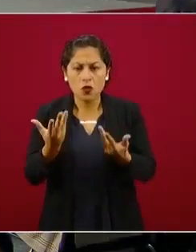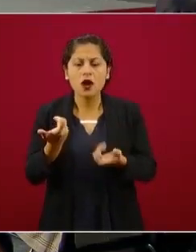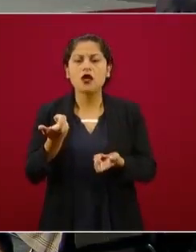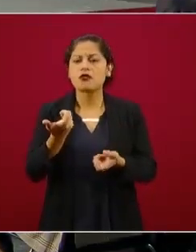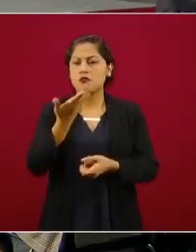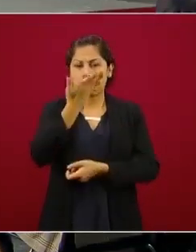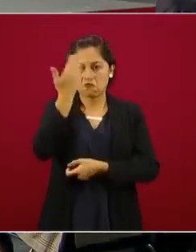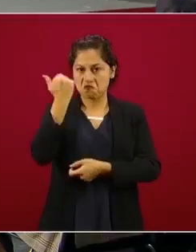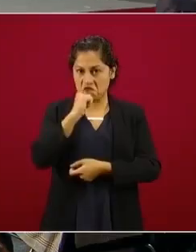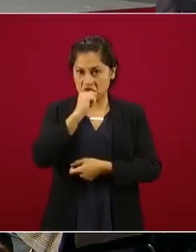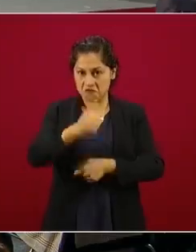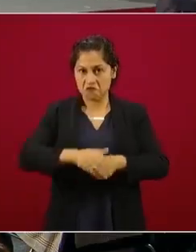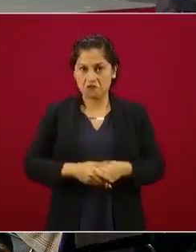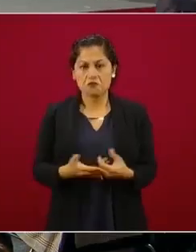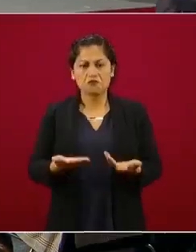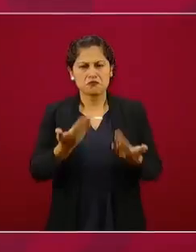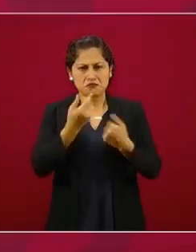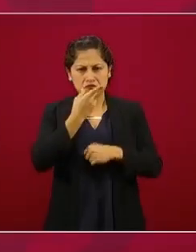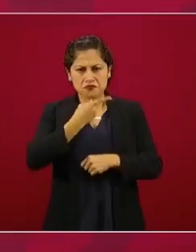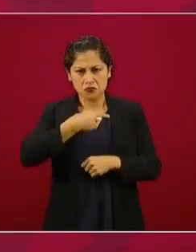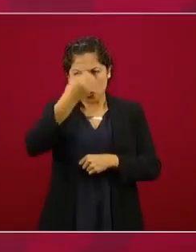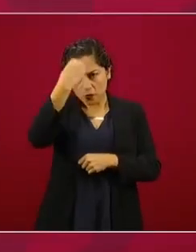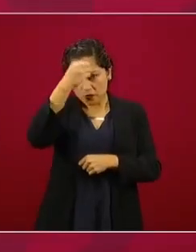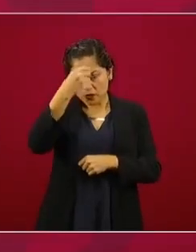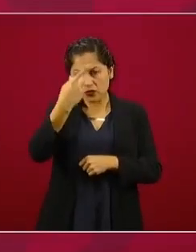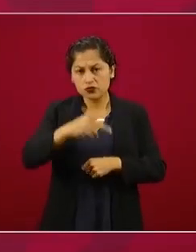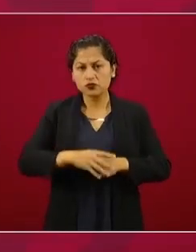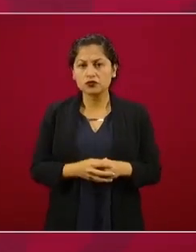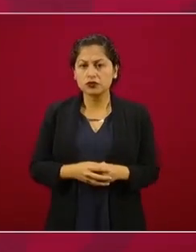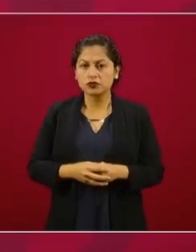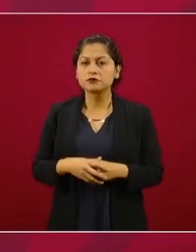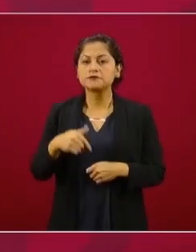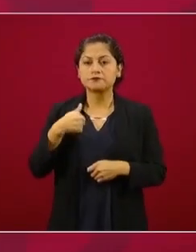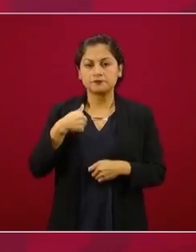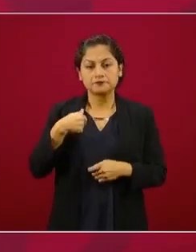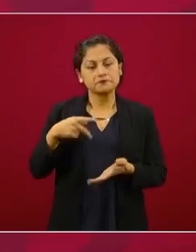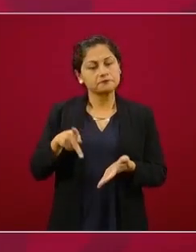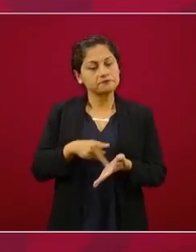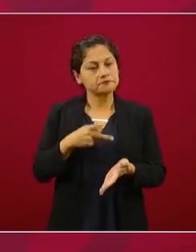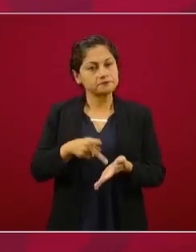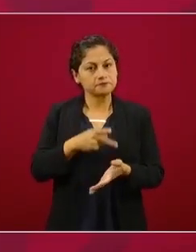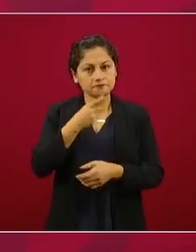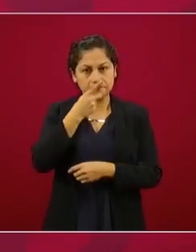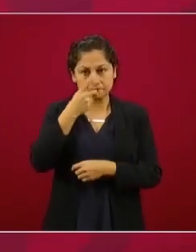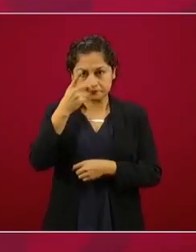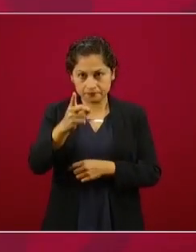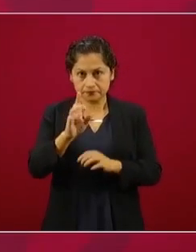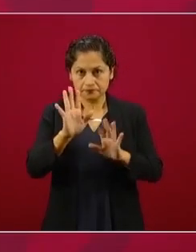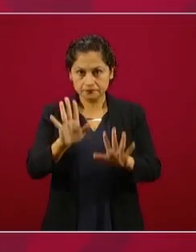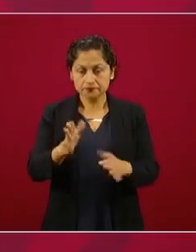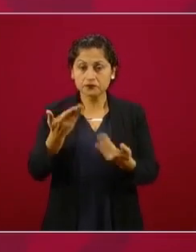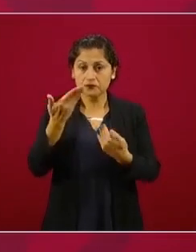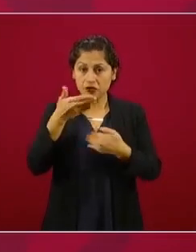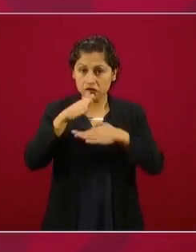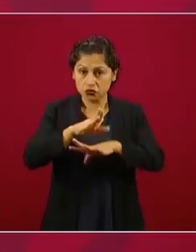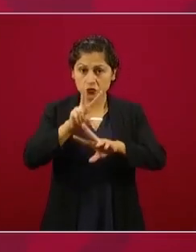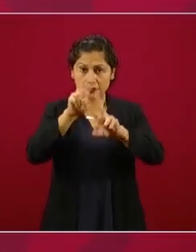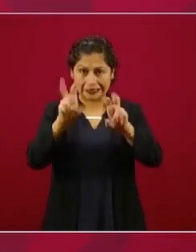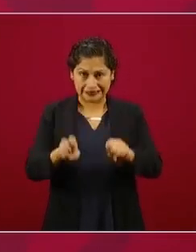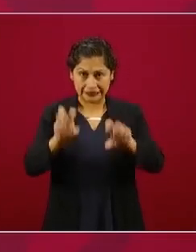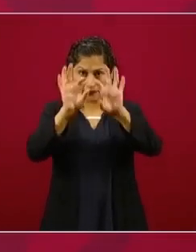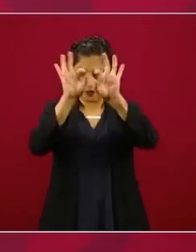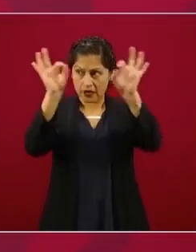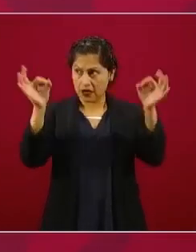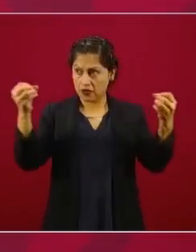gracias. Recontextualizo lo que dije y lo digo consistentemente, no solo sobre túneles, sino sobre muchas